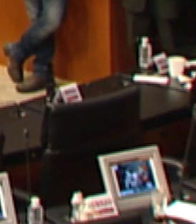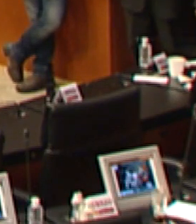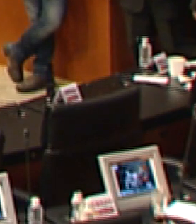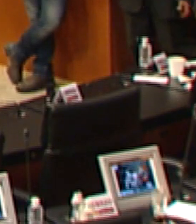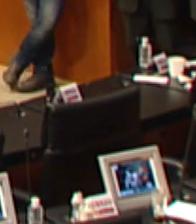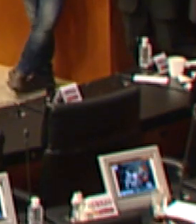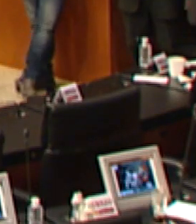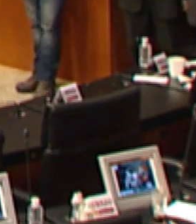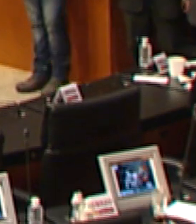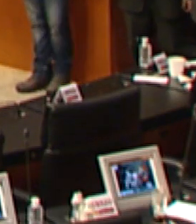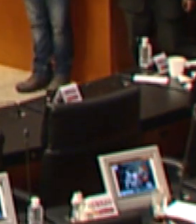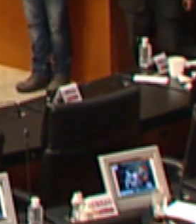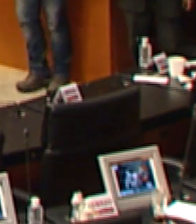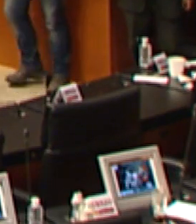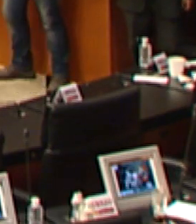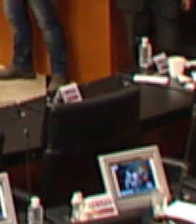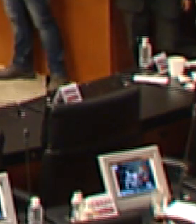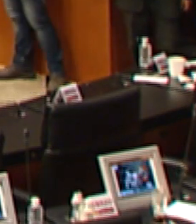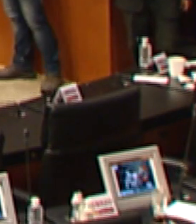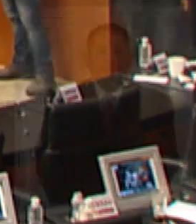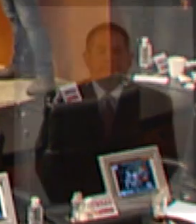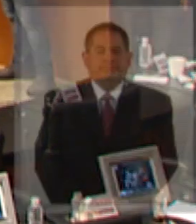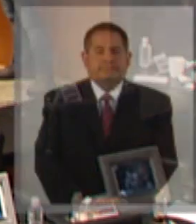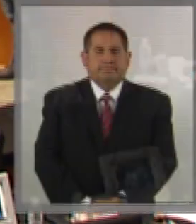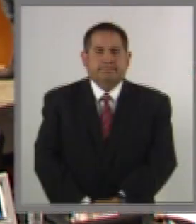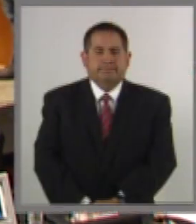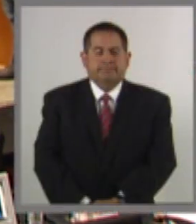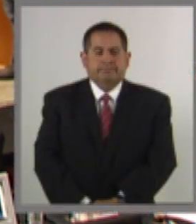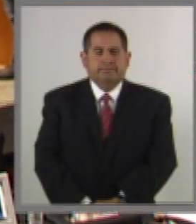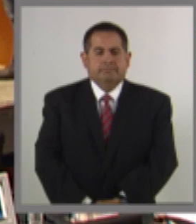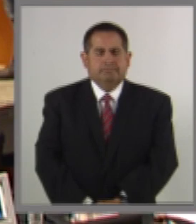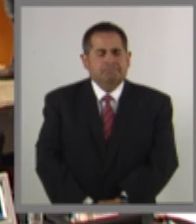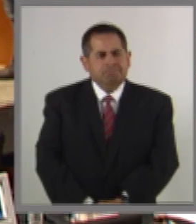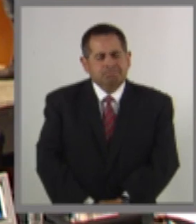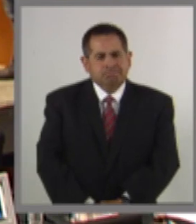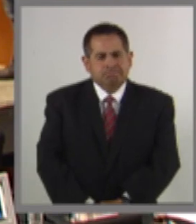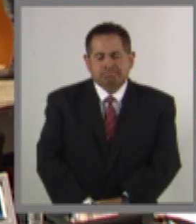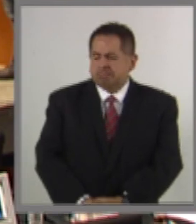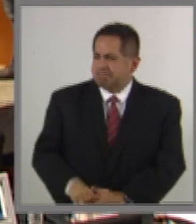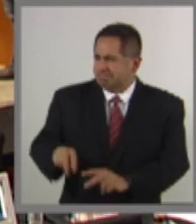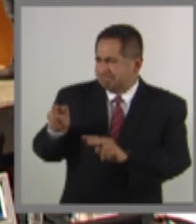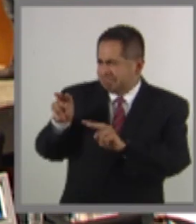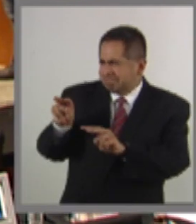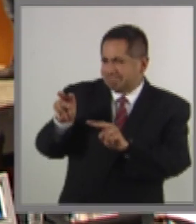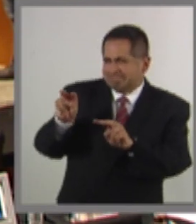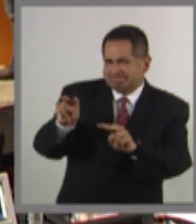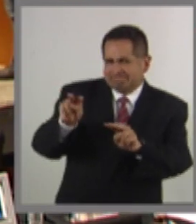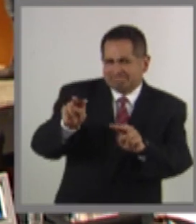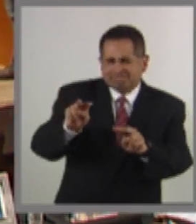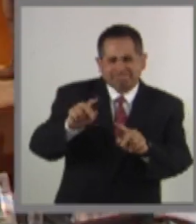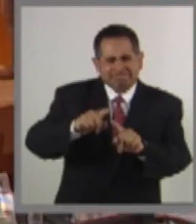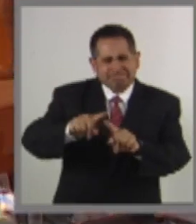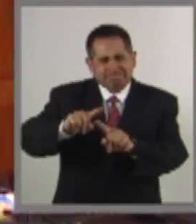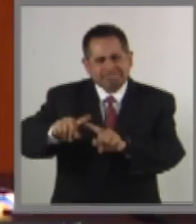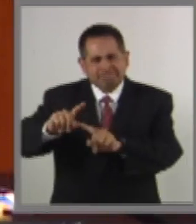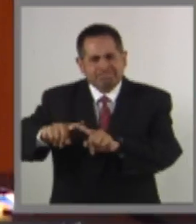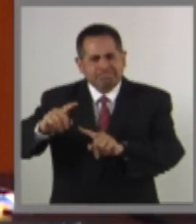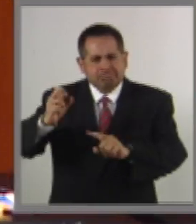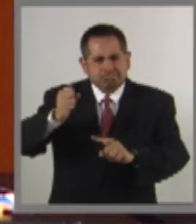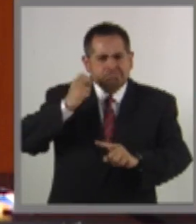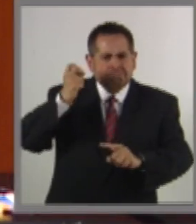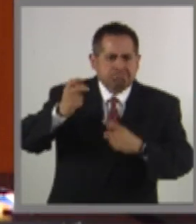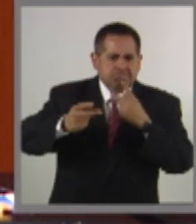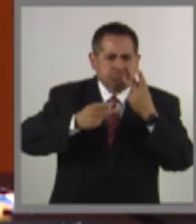Hemos escuchado con atención una amplia relatoría de los